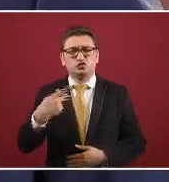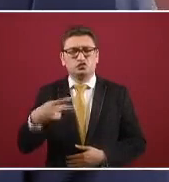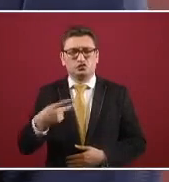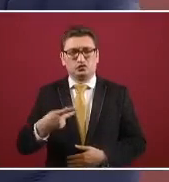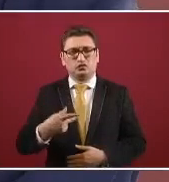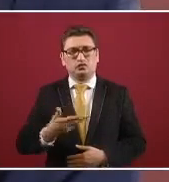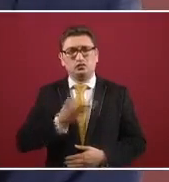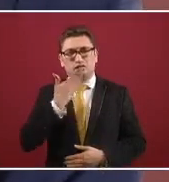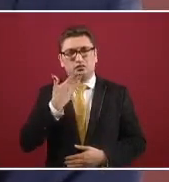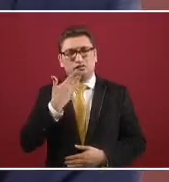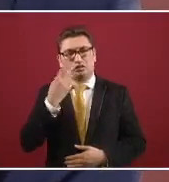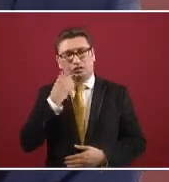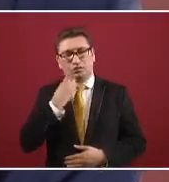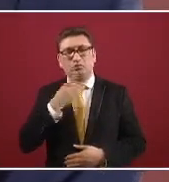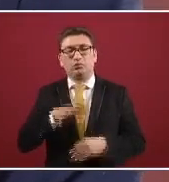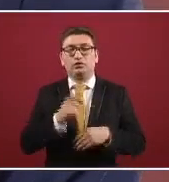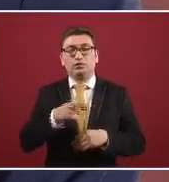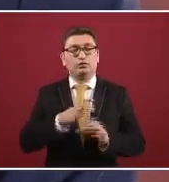periodistas